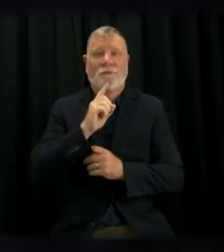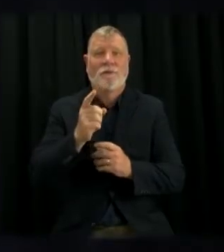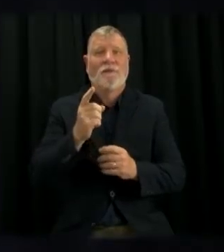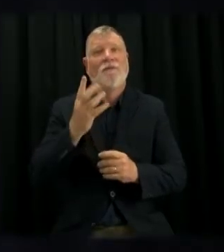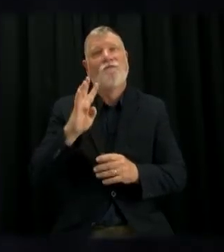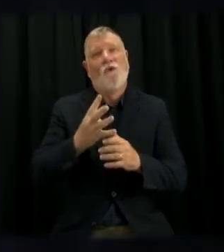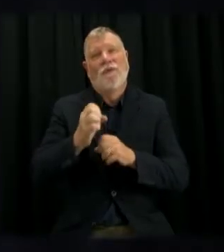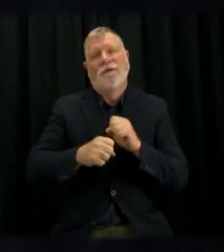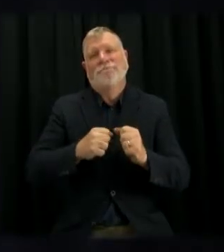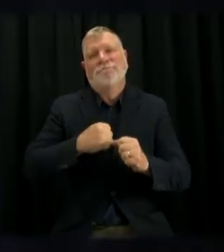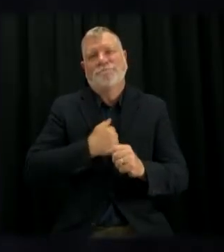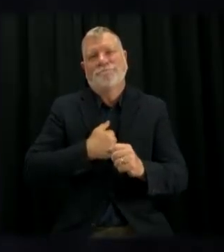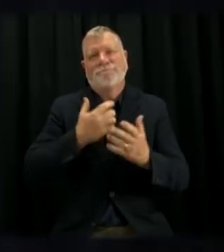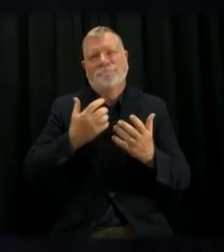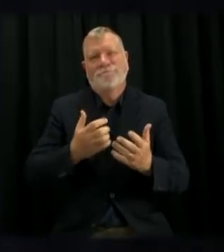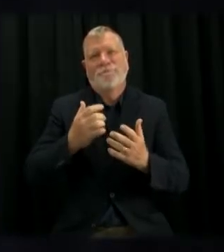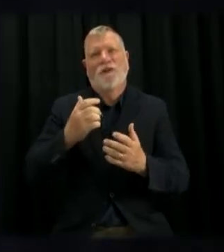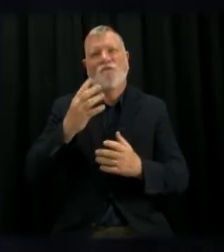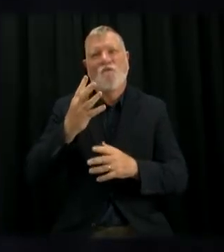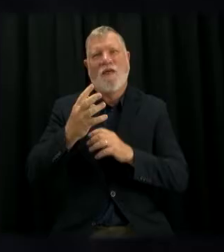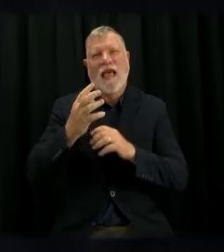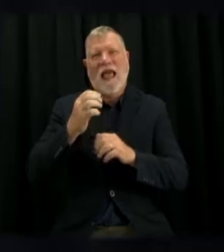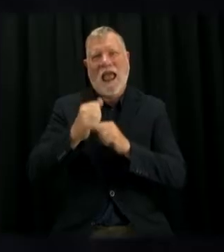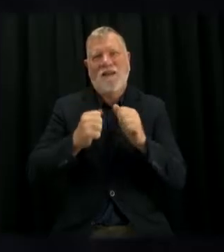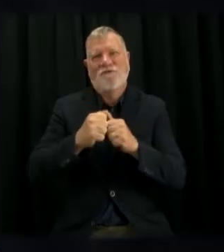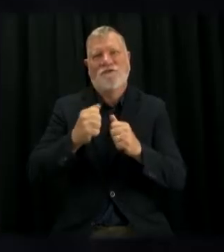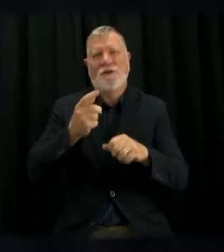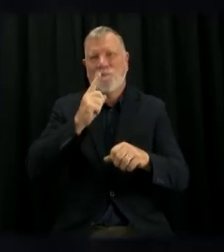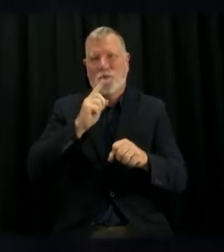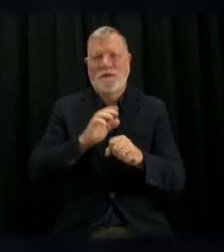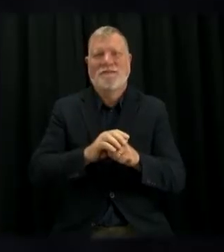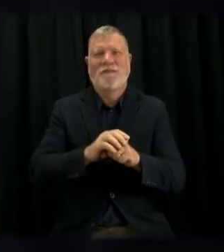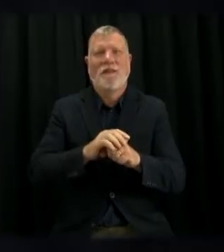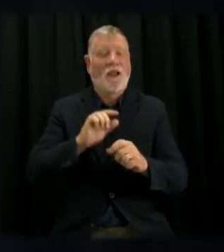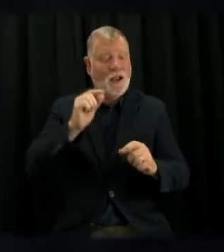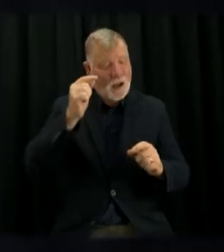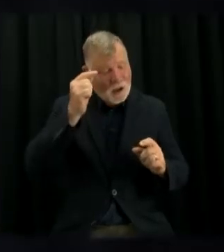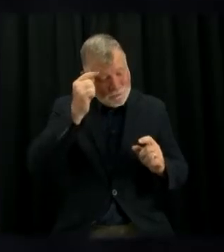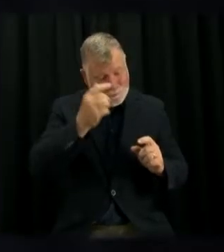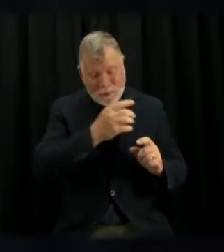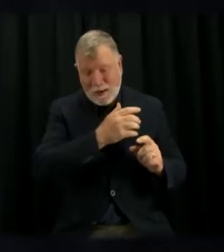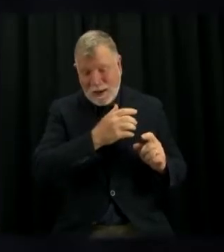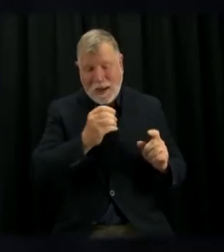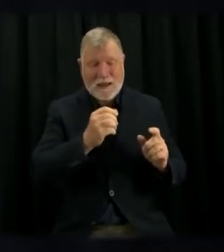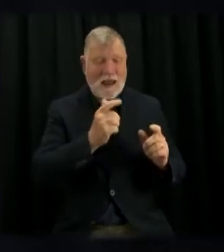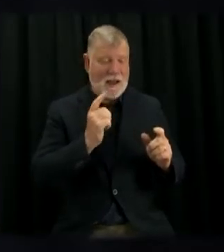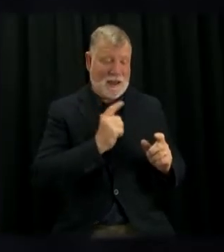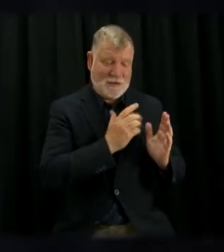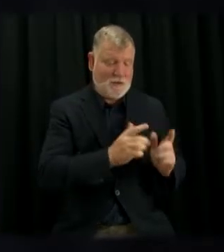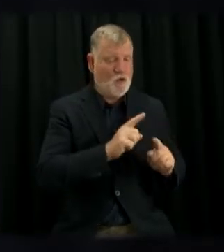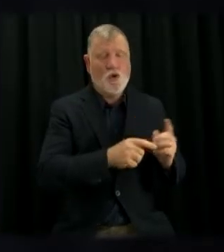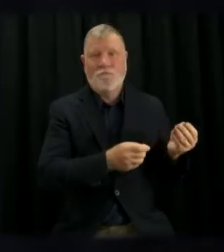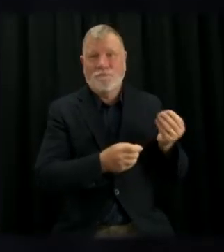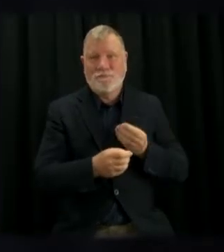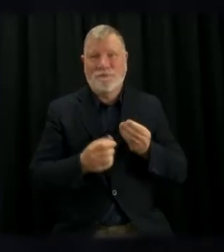Sin embargo, en el cuarto año y en el cuarto aniversario de Promeso, la legislatura y el gobierno no pudieron someter